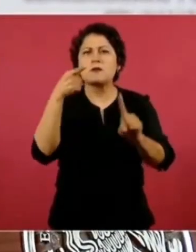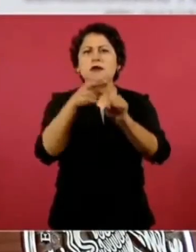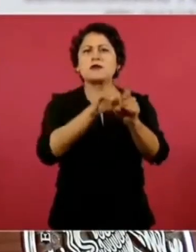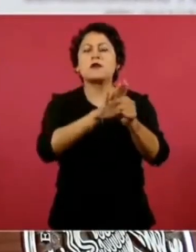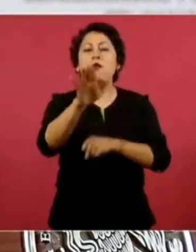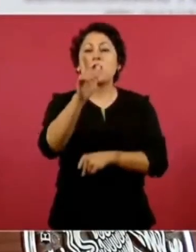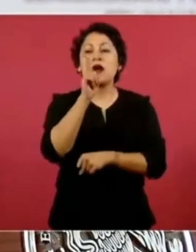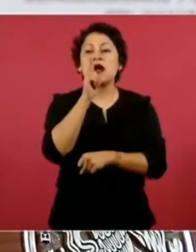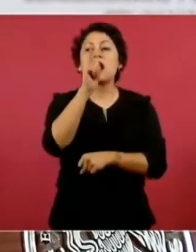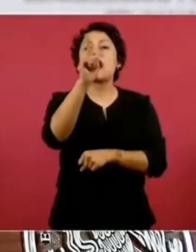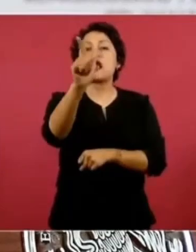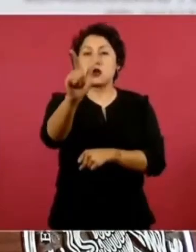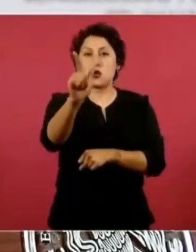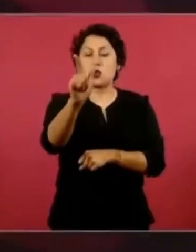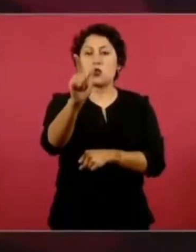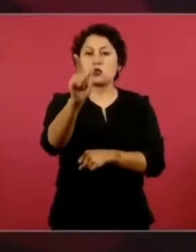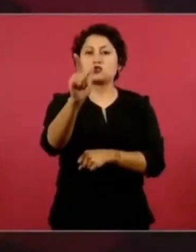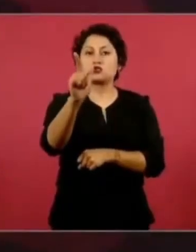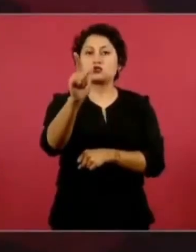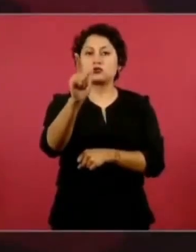a los consumidores mexicanos.